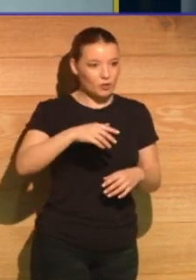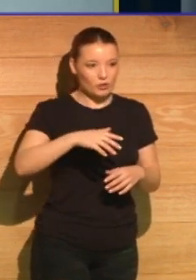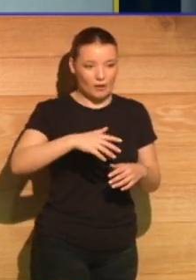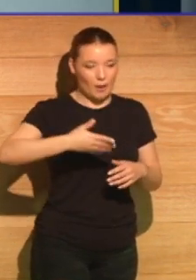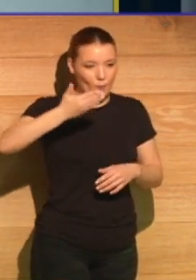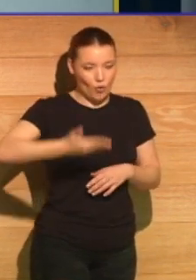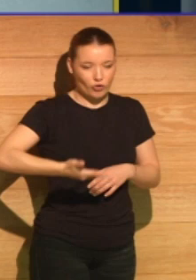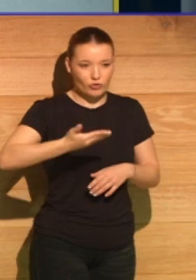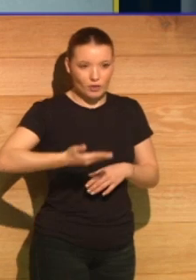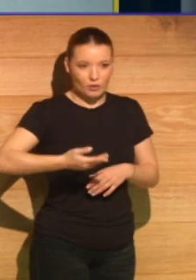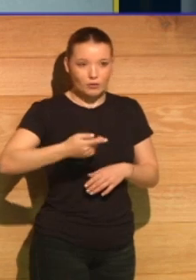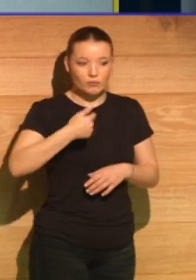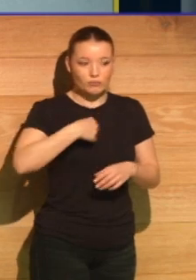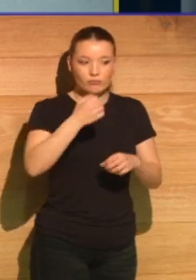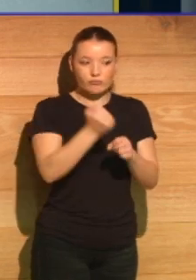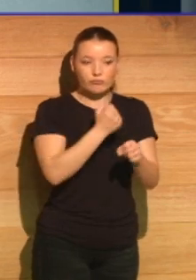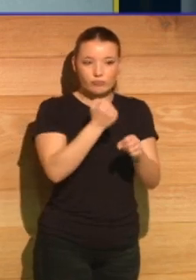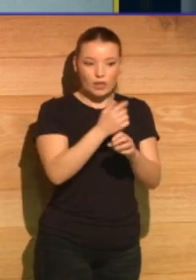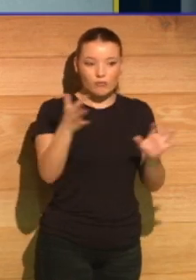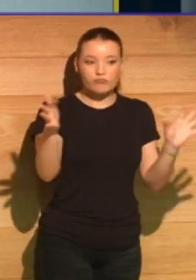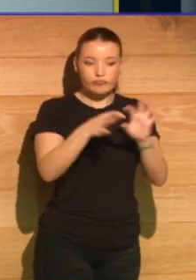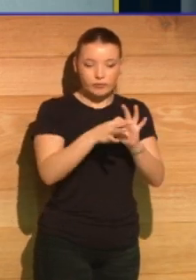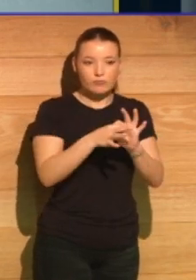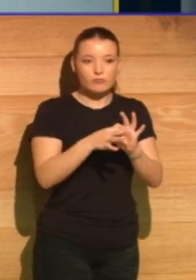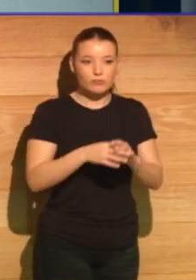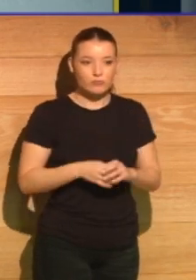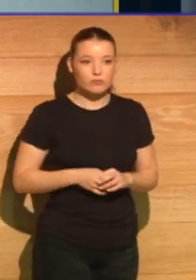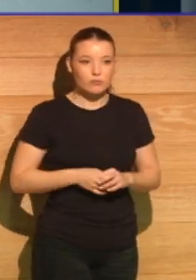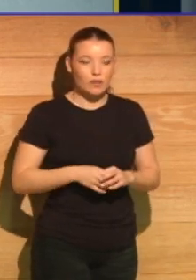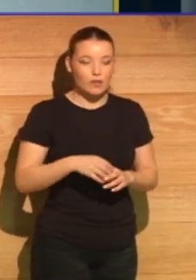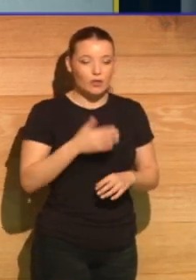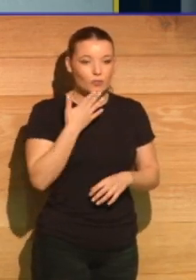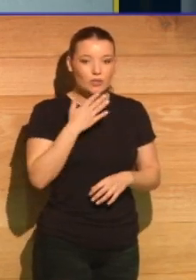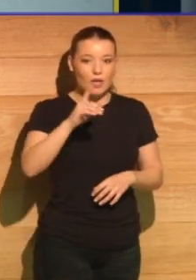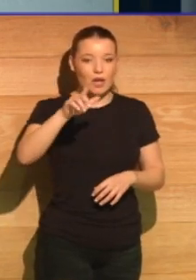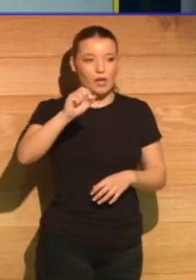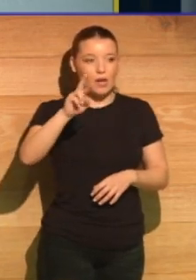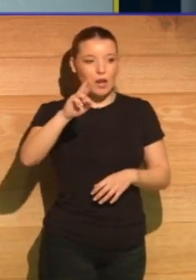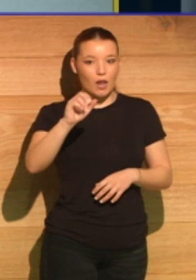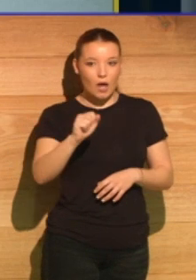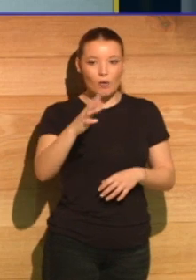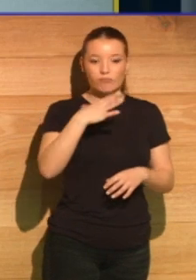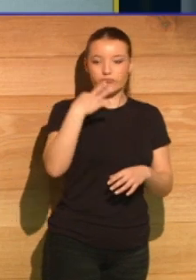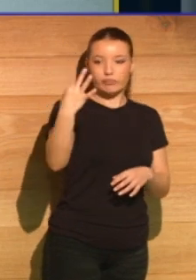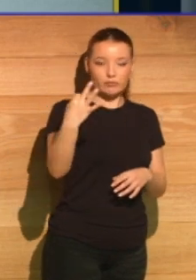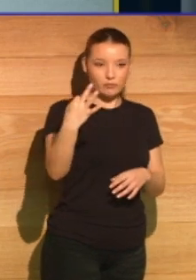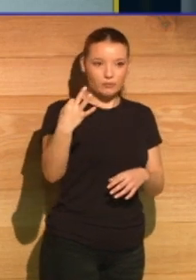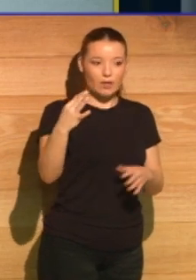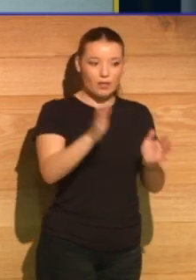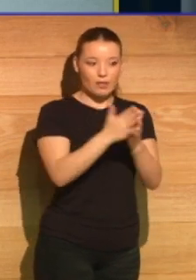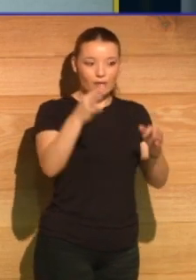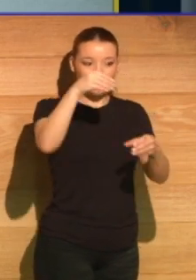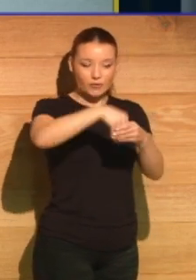yo de mi trabajo. Es decir, Laura me ha seleccionado para estar en estas